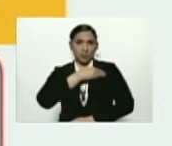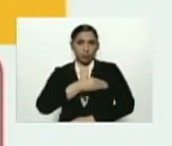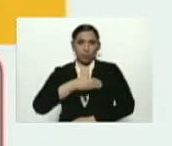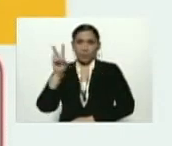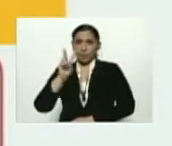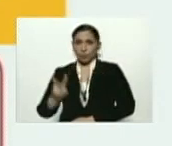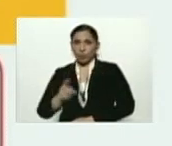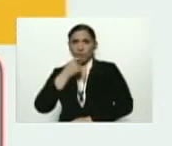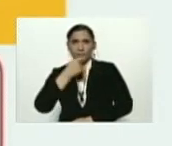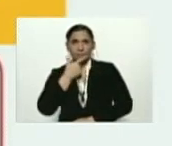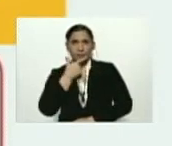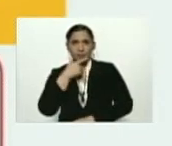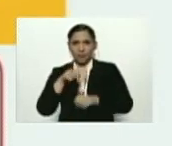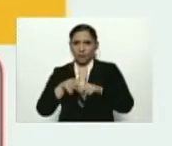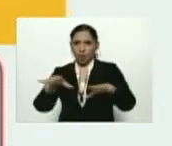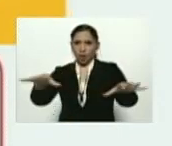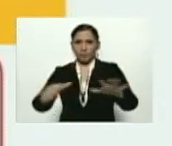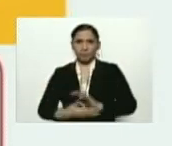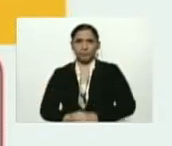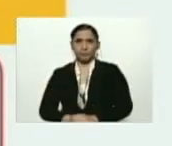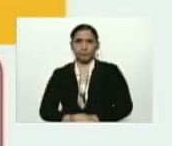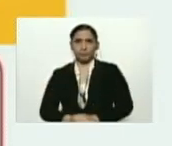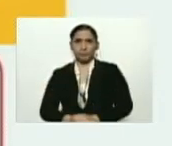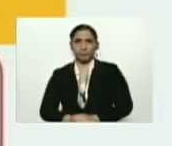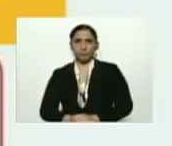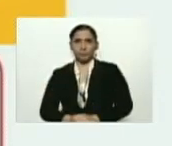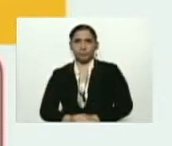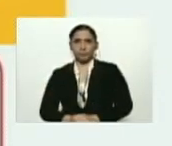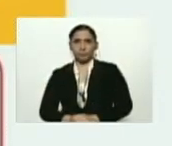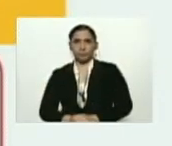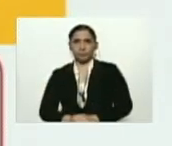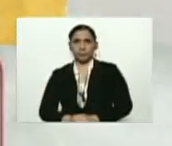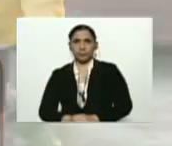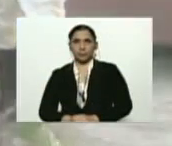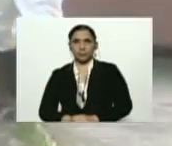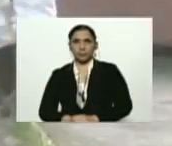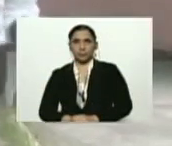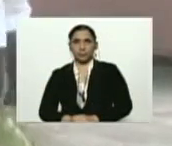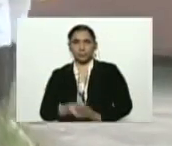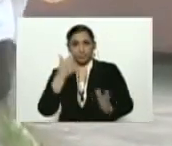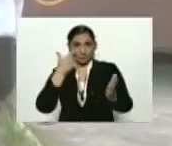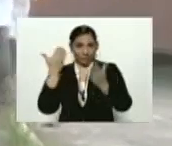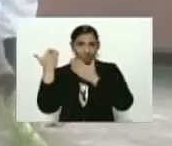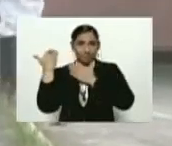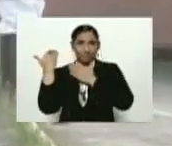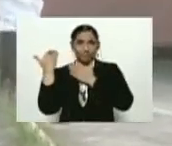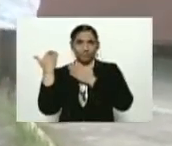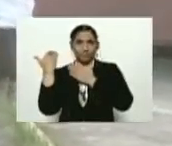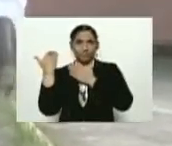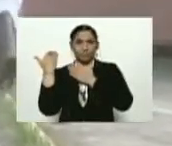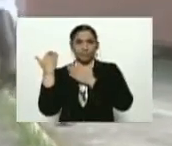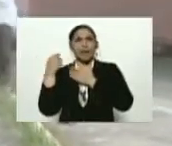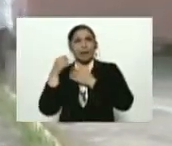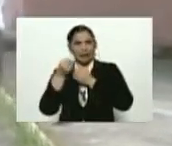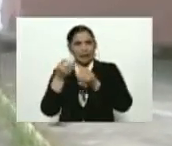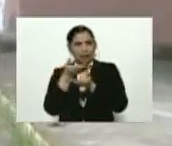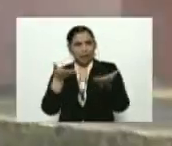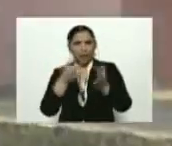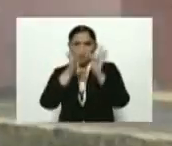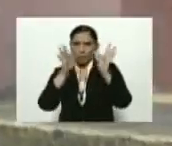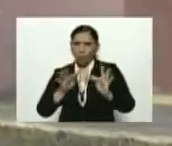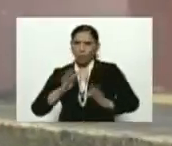Bella desplegada. Así que esa es la forma de